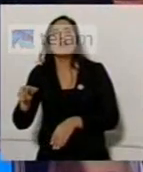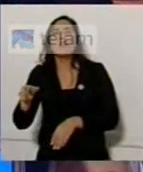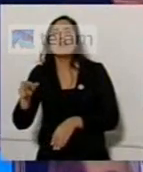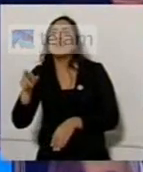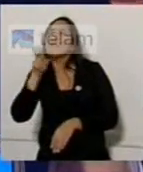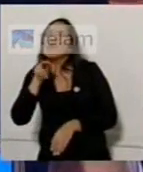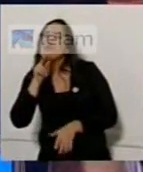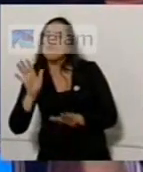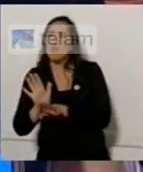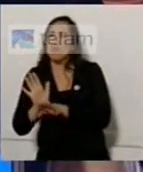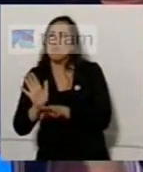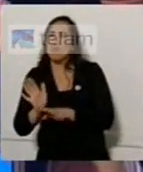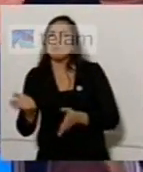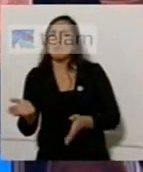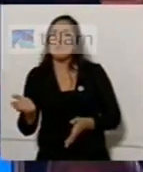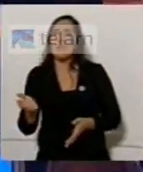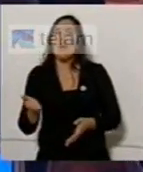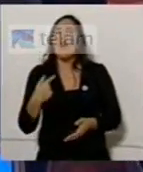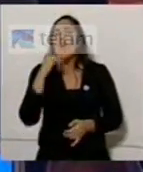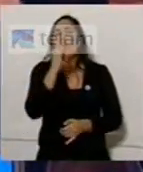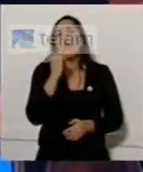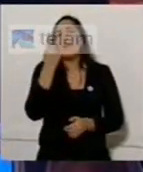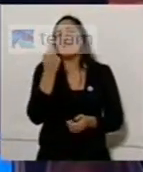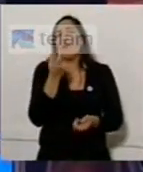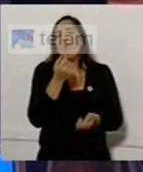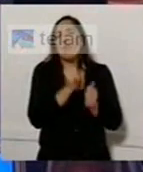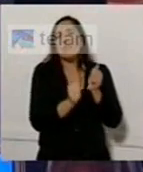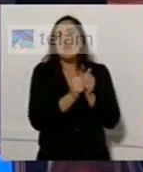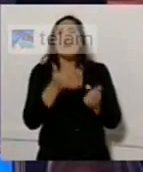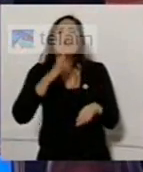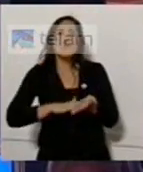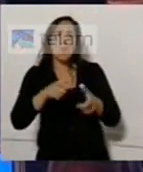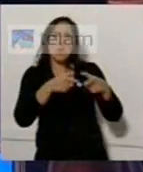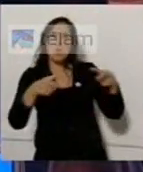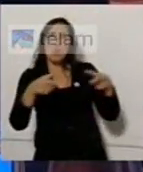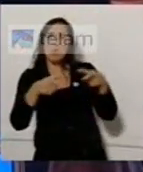cuando se emitieron los famosos bonos para pagar